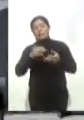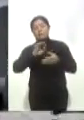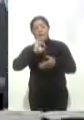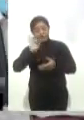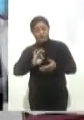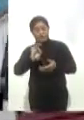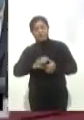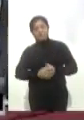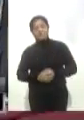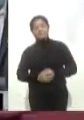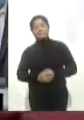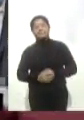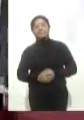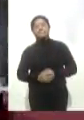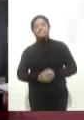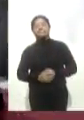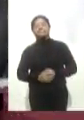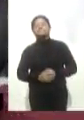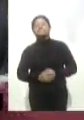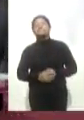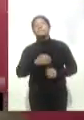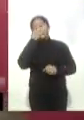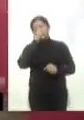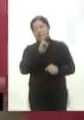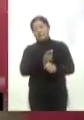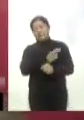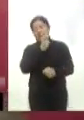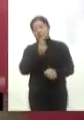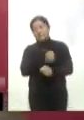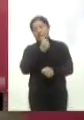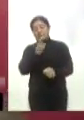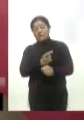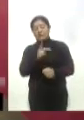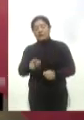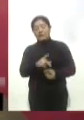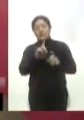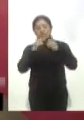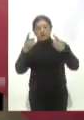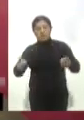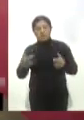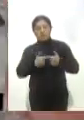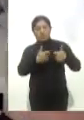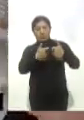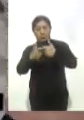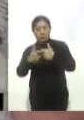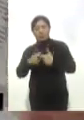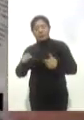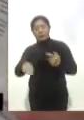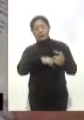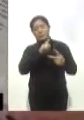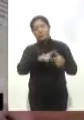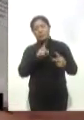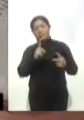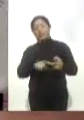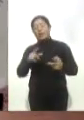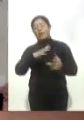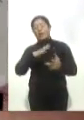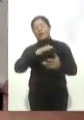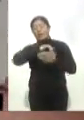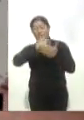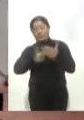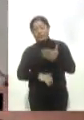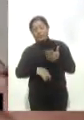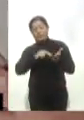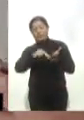La Secretaría de Desarrollo Económico y el Tribunal Electoral de Tlaxcala firmaron un convenio para la implementación del uso de la firma electrónica